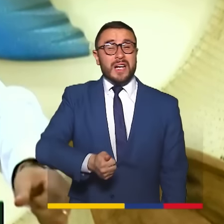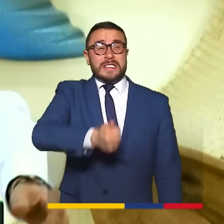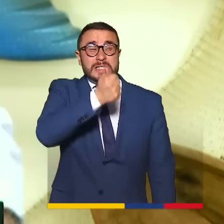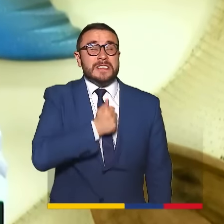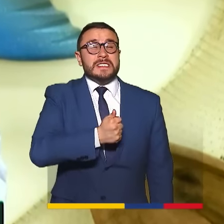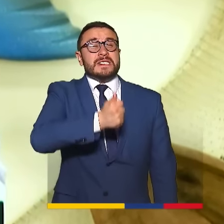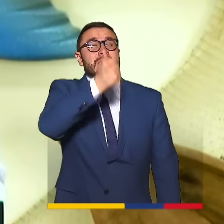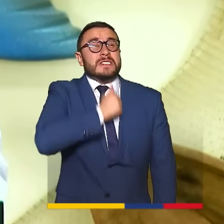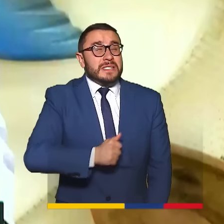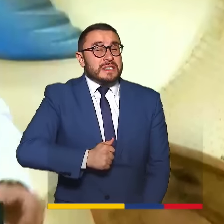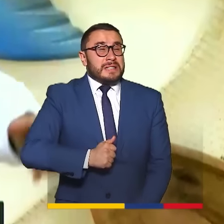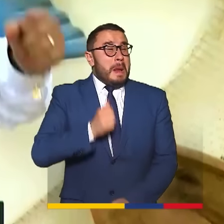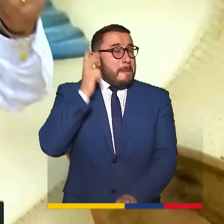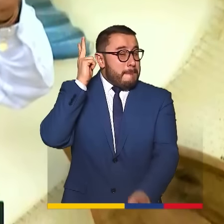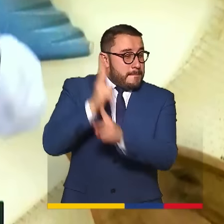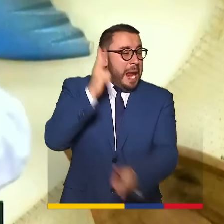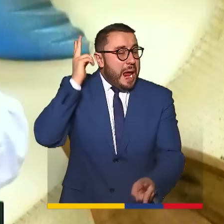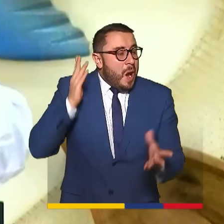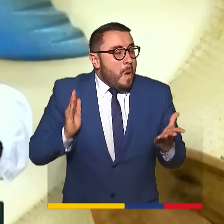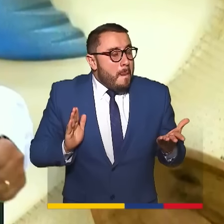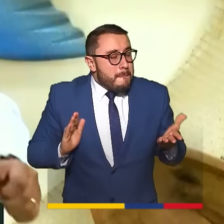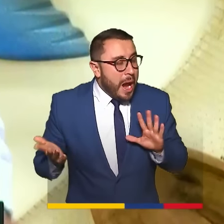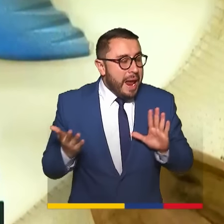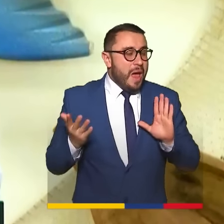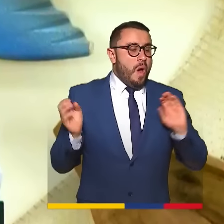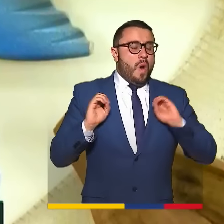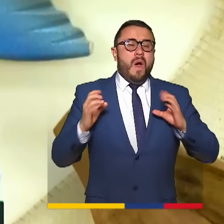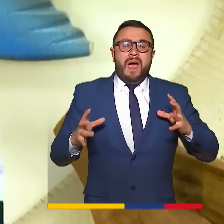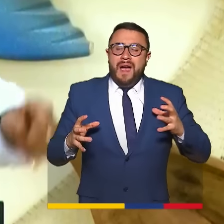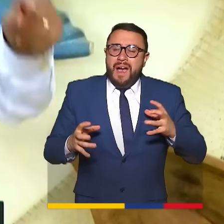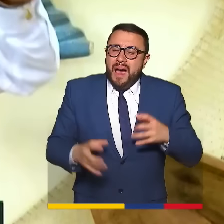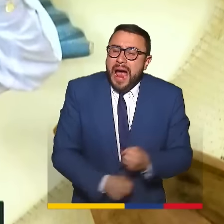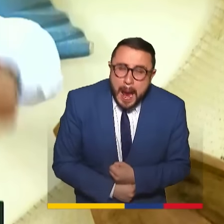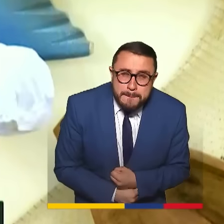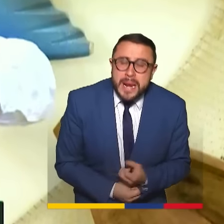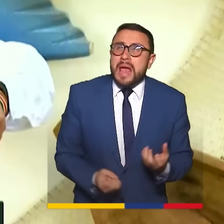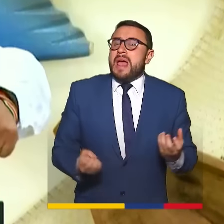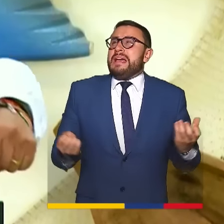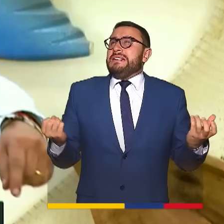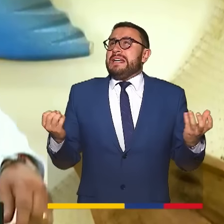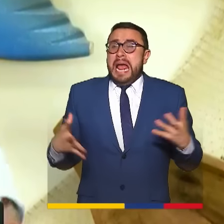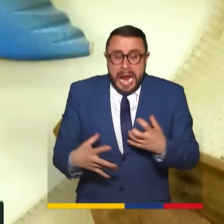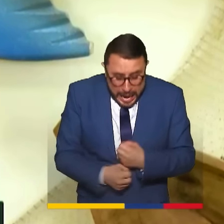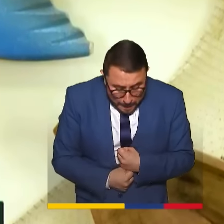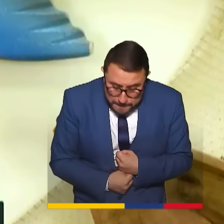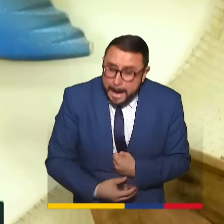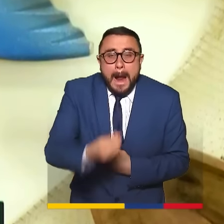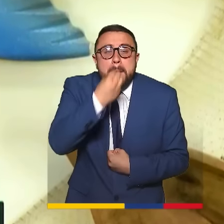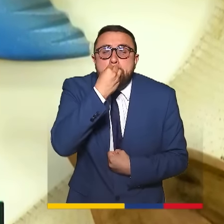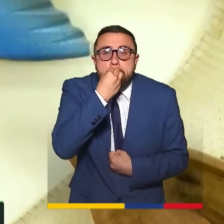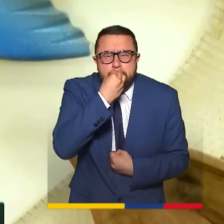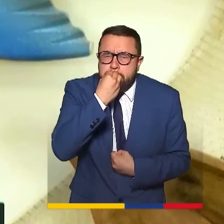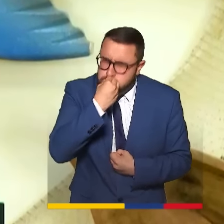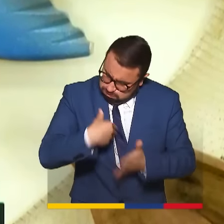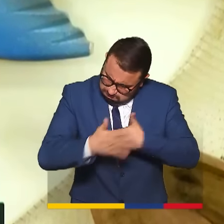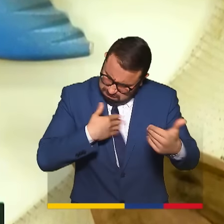y calamidad, a pesar del hambre, a pesar del hambre, a ser libres.